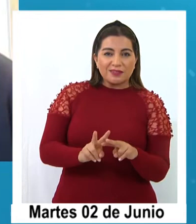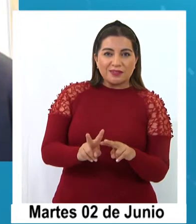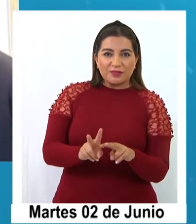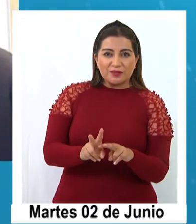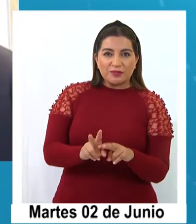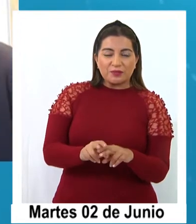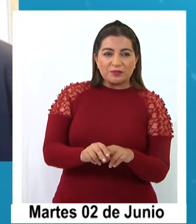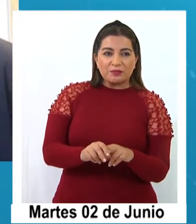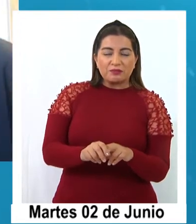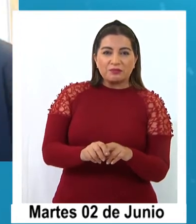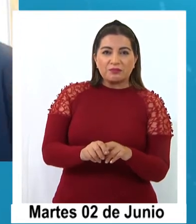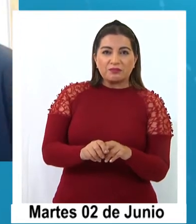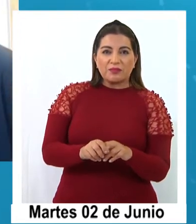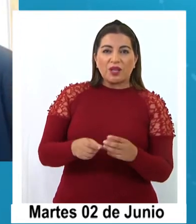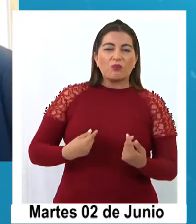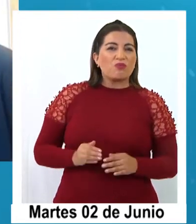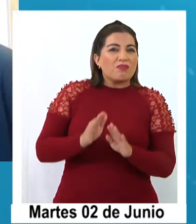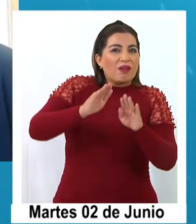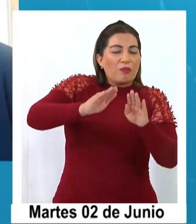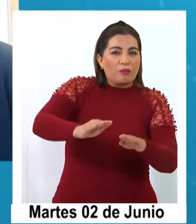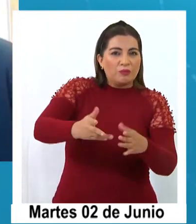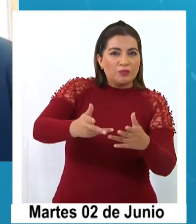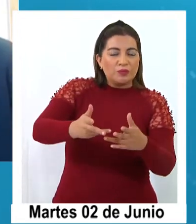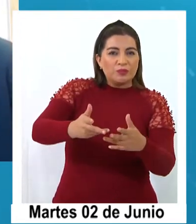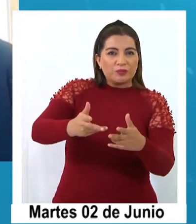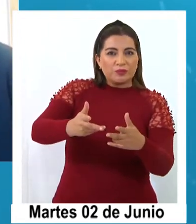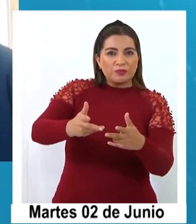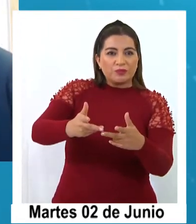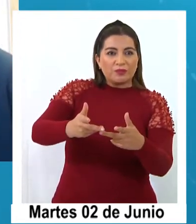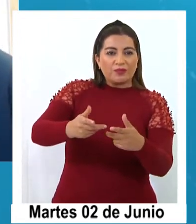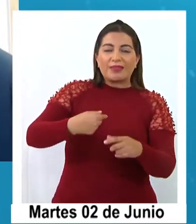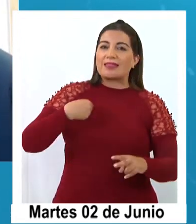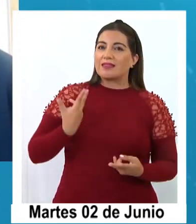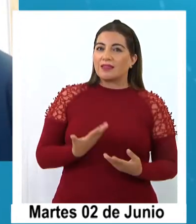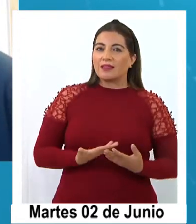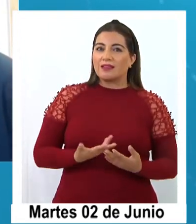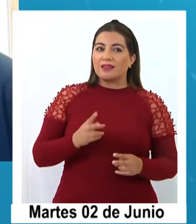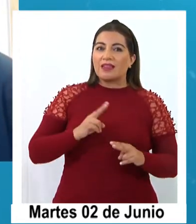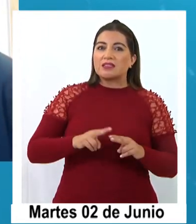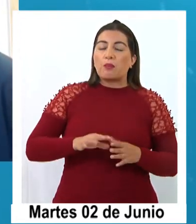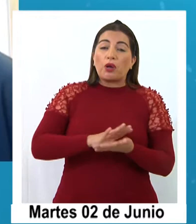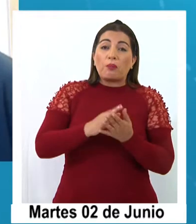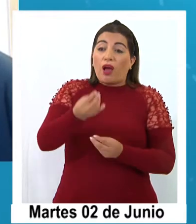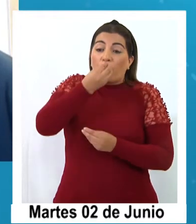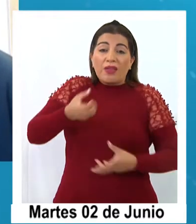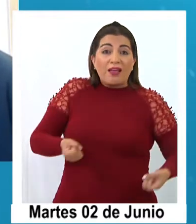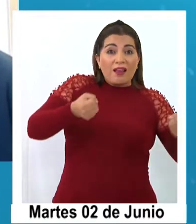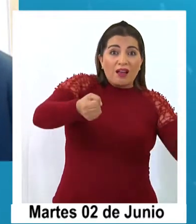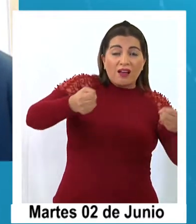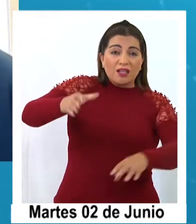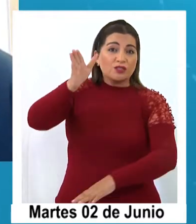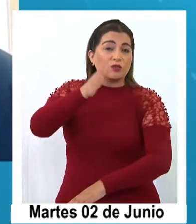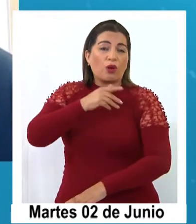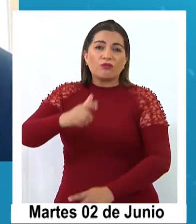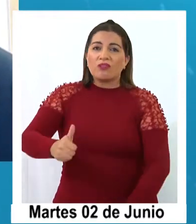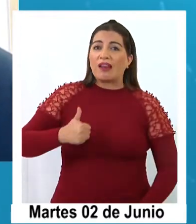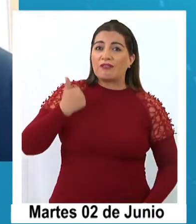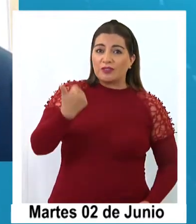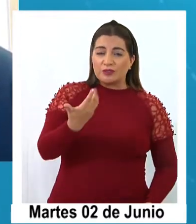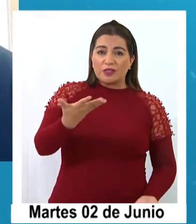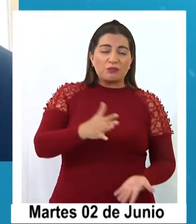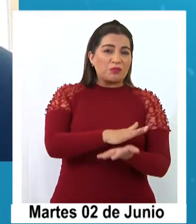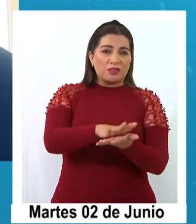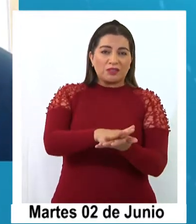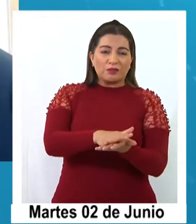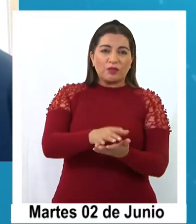medida asistencialista, digamos, cierto, de entregar estas cajas, en fin, pero no hay una voluntad, digamos,